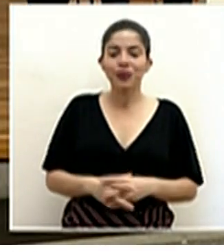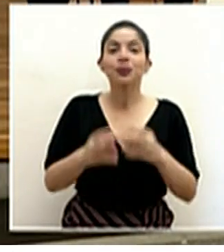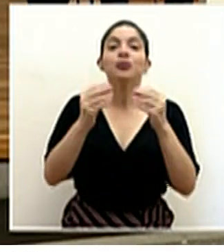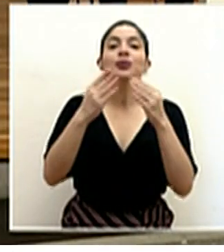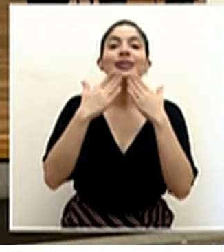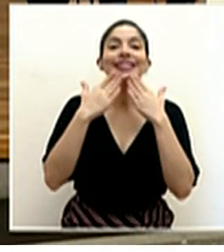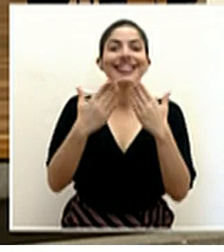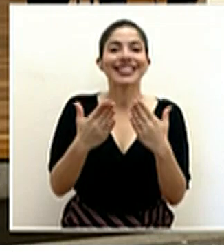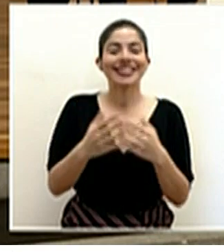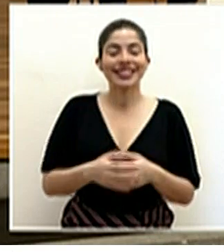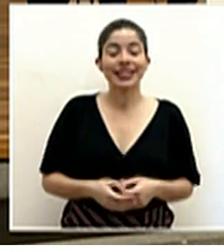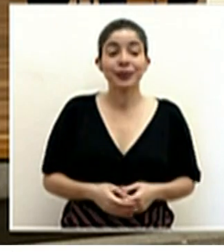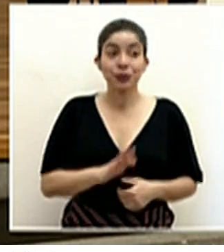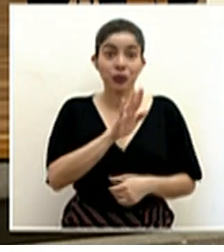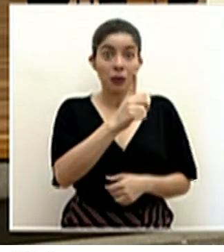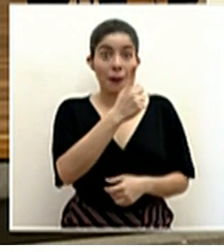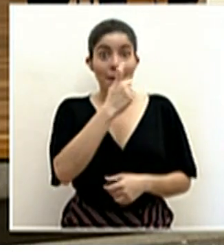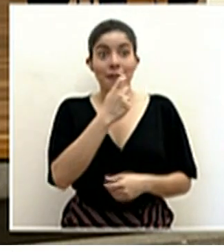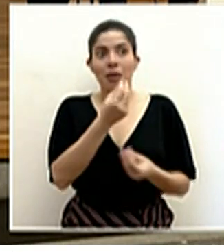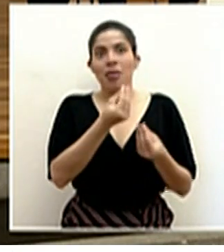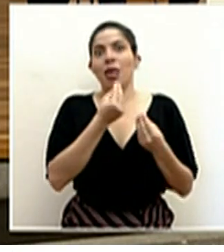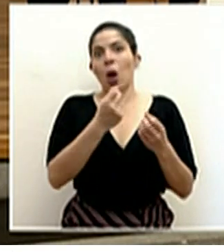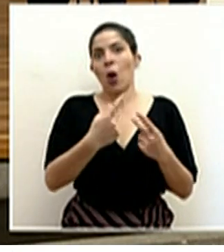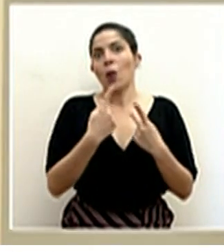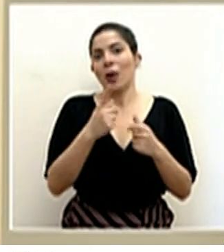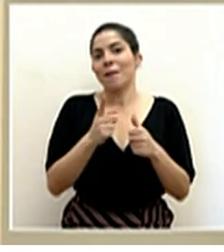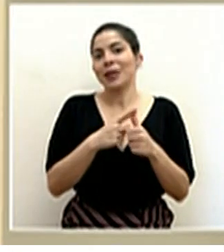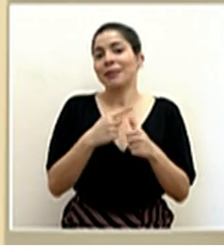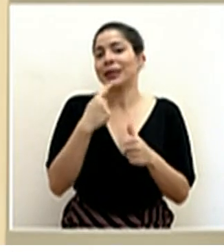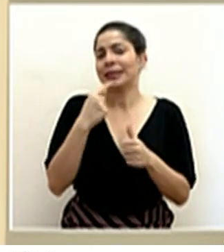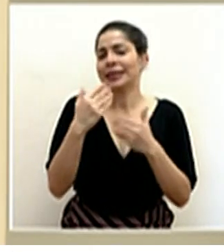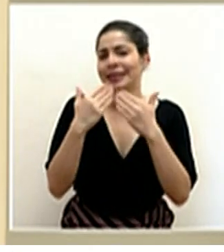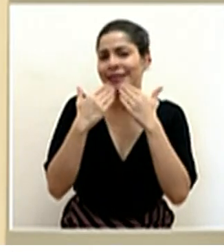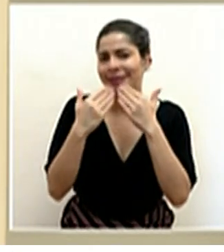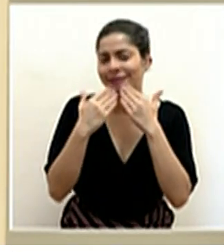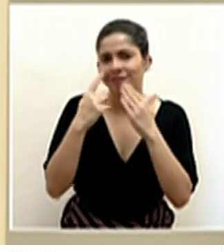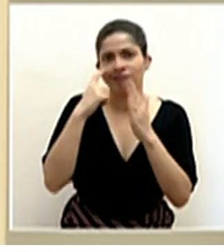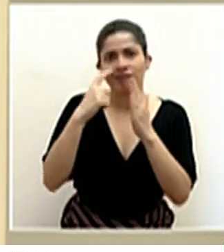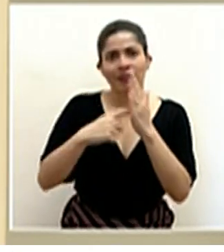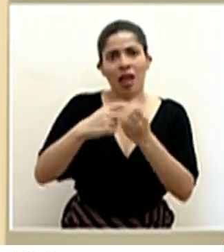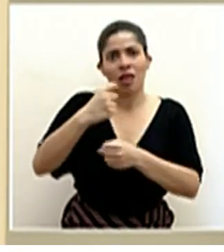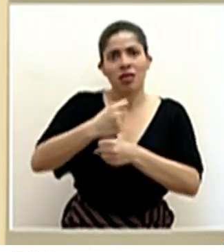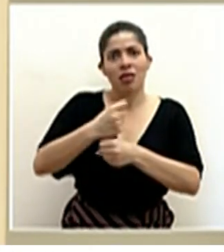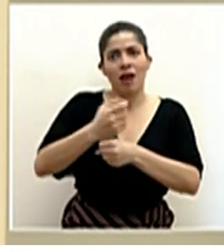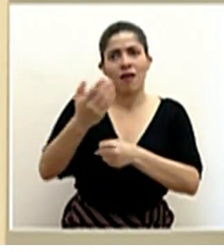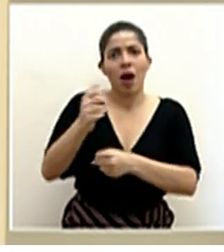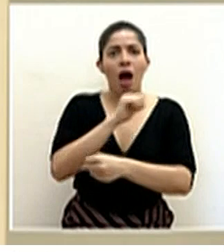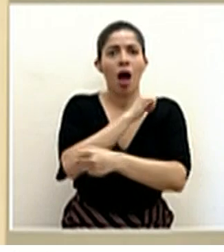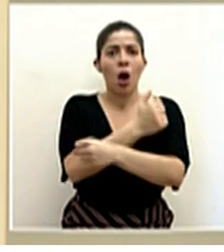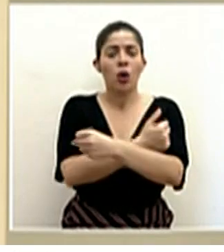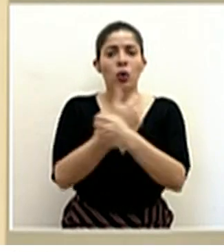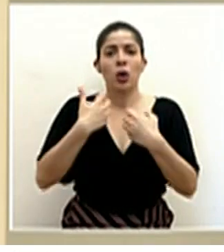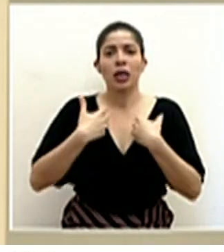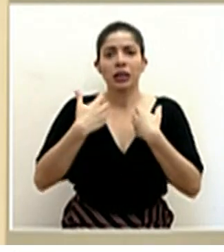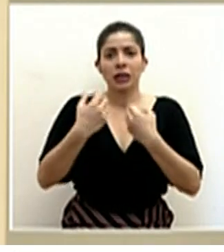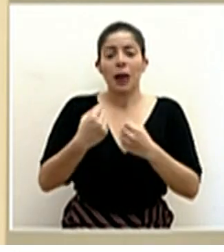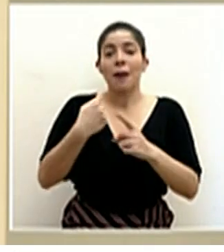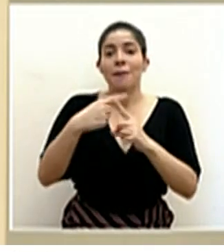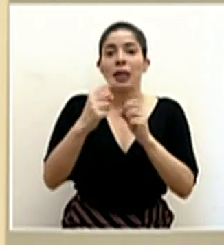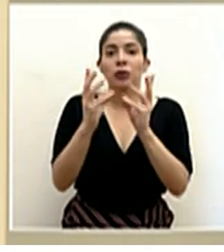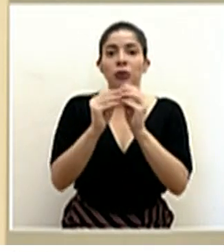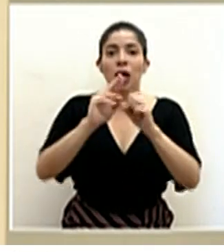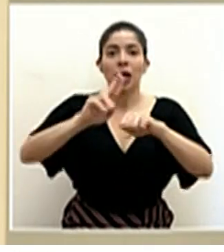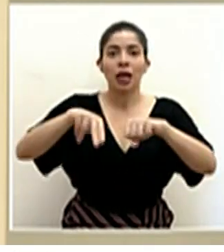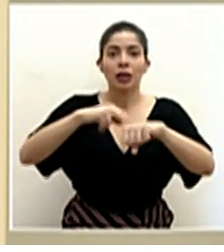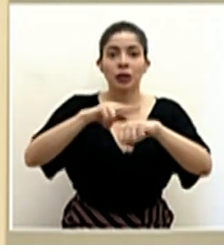Muchas gracias. Su pregunta me permite primero agradecer y reconocer el trabajo de las autoridades de salud y de la Comisión